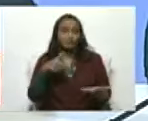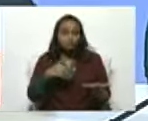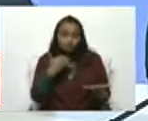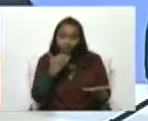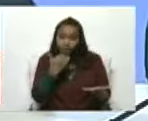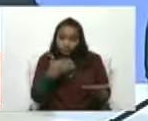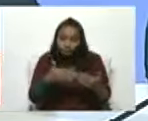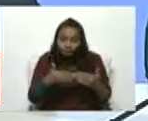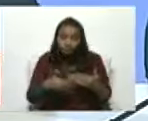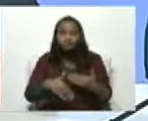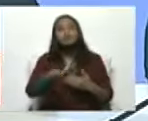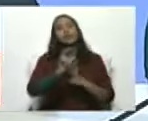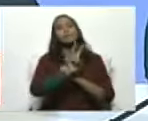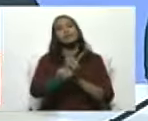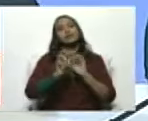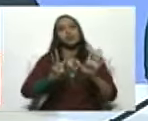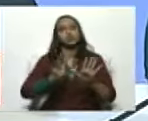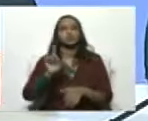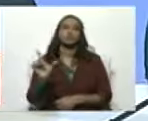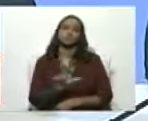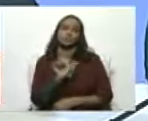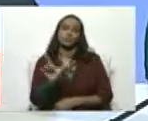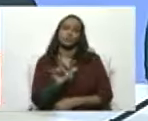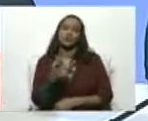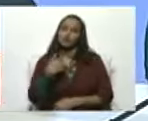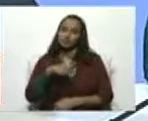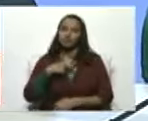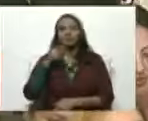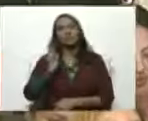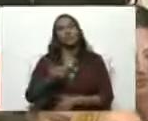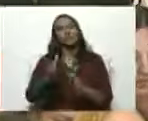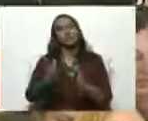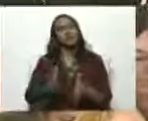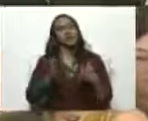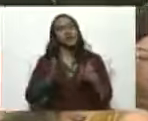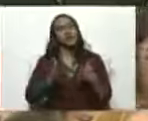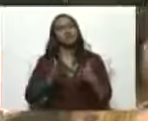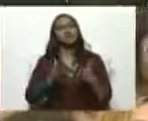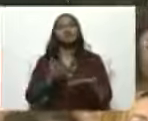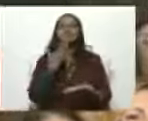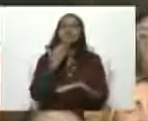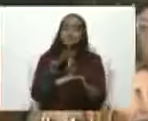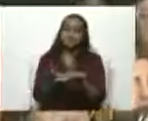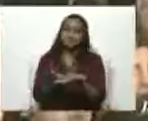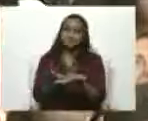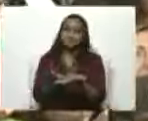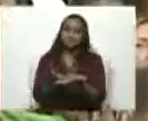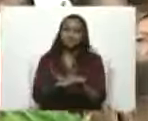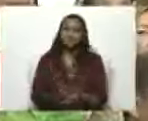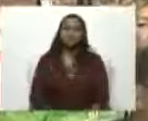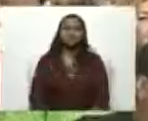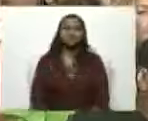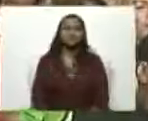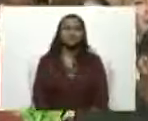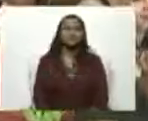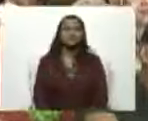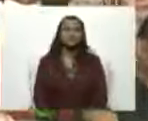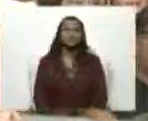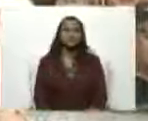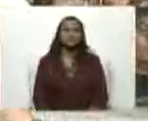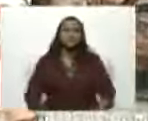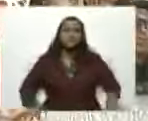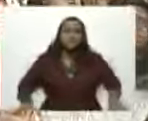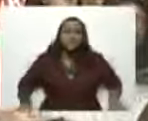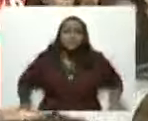Y la que viene es el 28 de julio. Y tenemos que ganar el 28 de julio. Gracias, Melanie. La segunda pregunta la